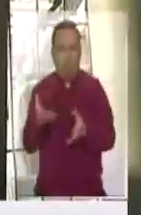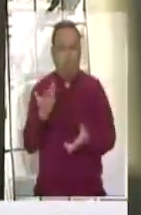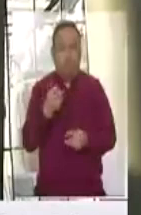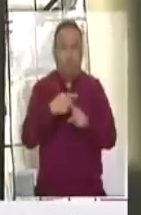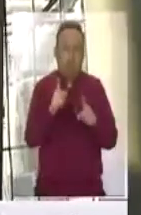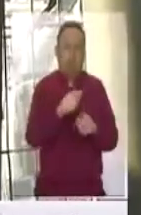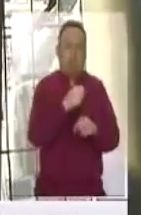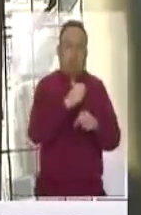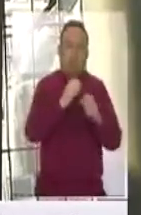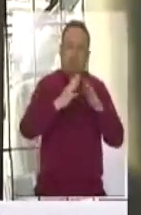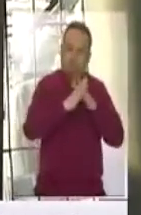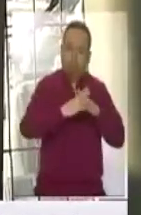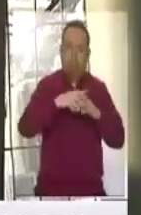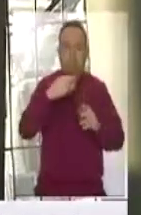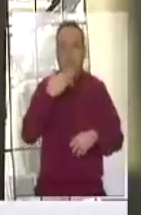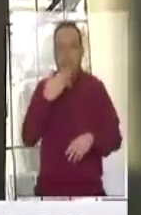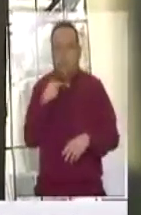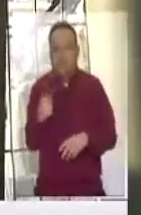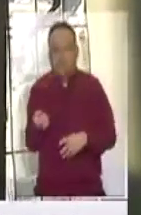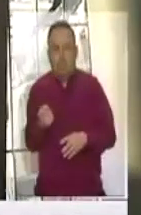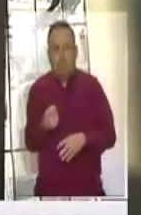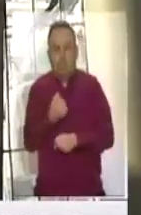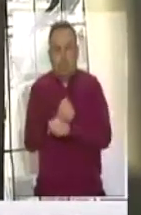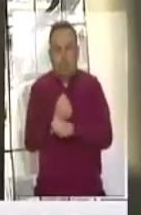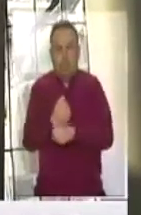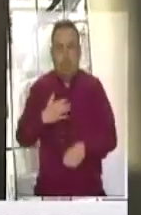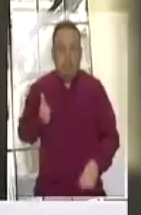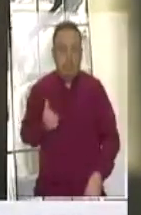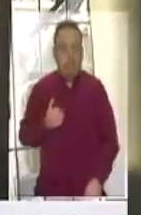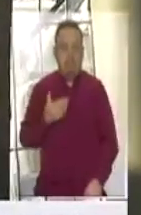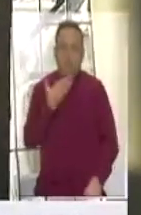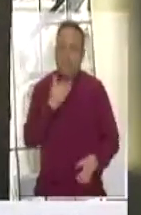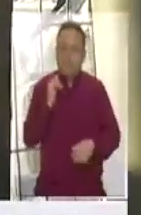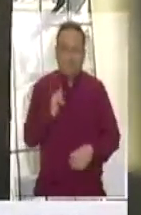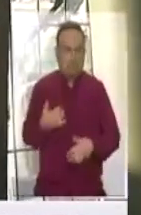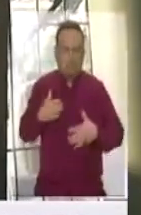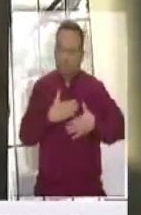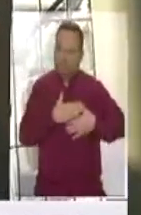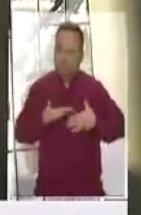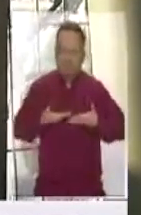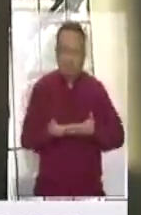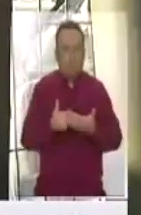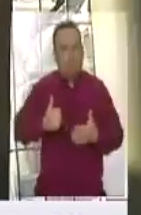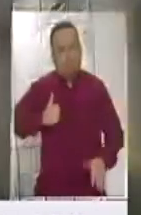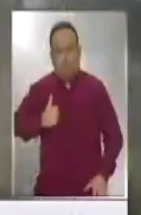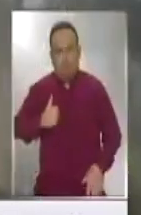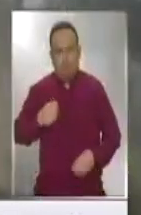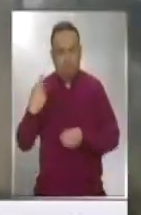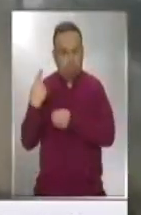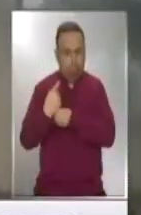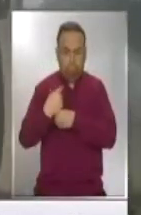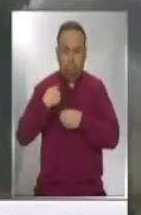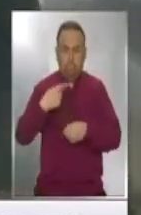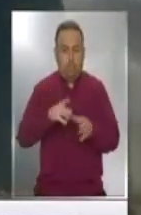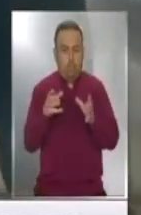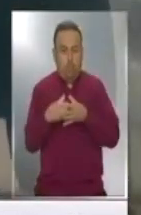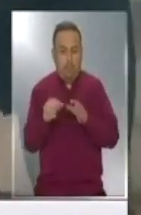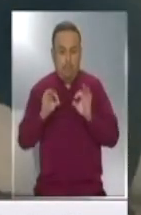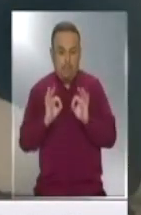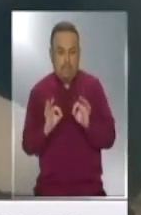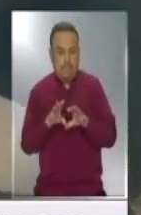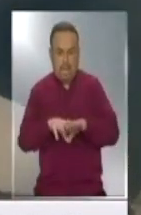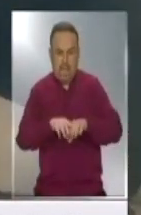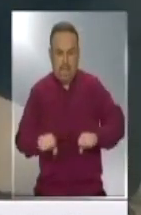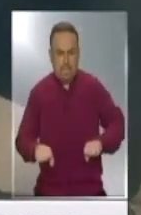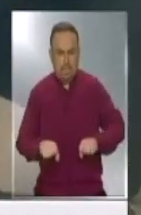Armadas o de manera individual, hemos estado siempre prestos y llanos a cumplir cualquier tipo de misión. Un grupo especializado listo para actuar